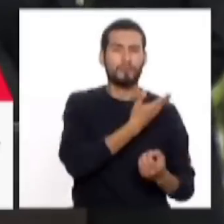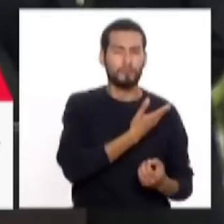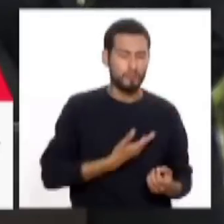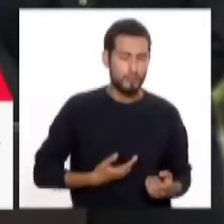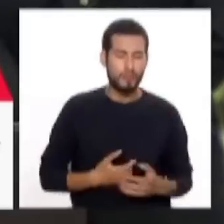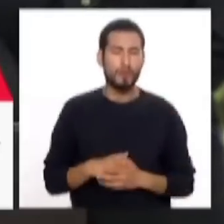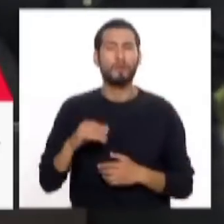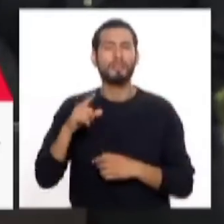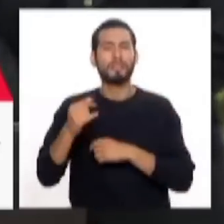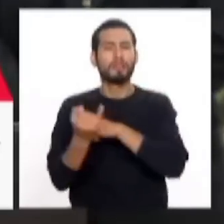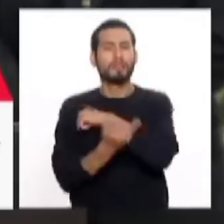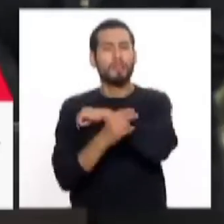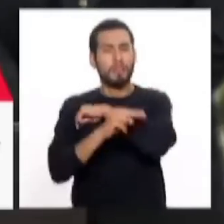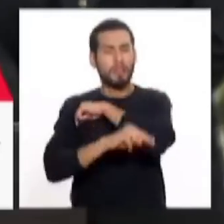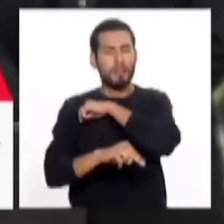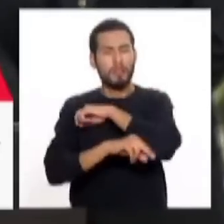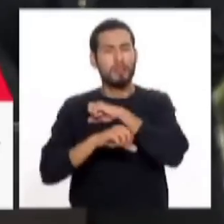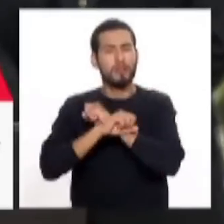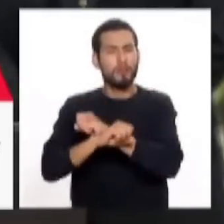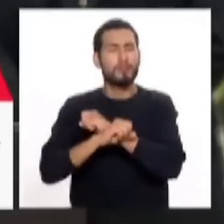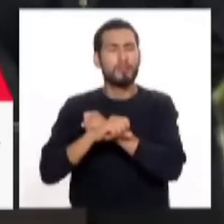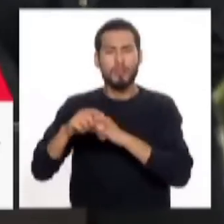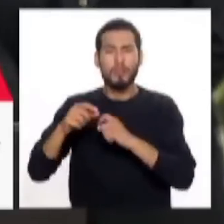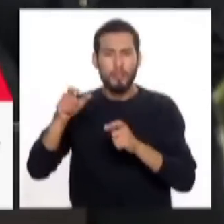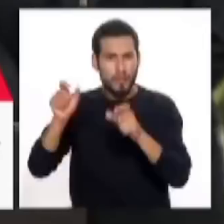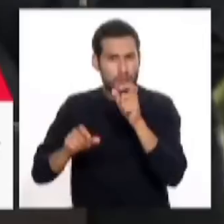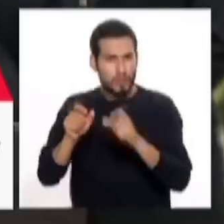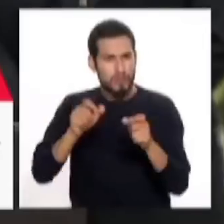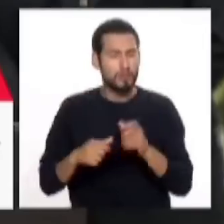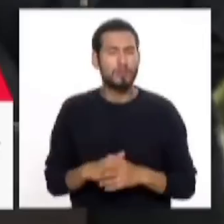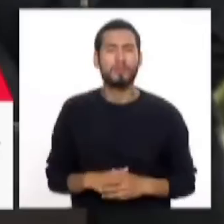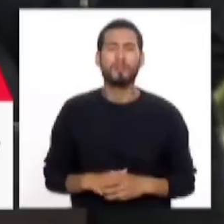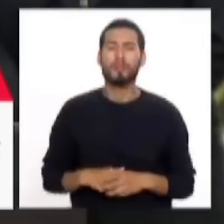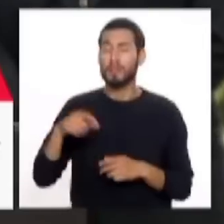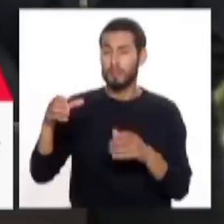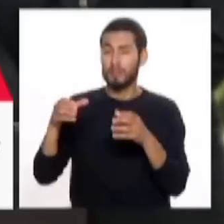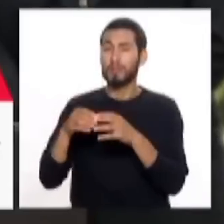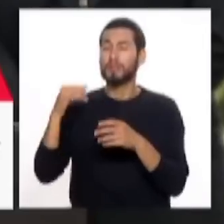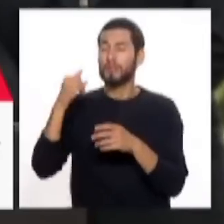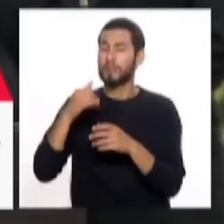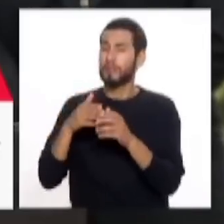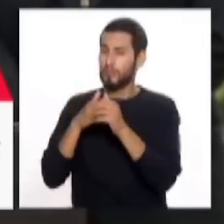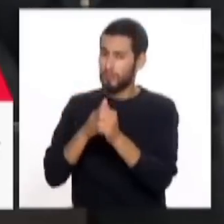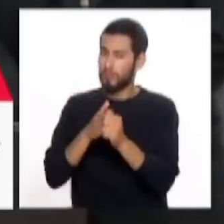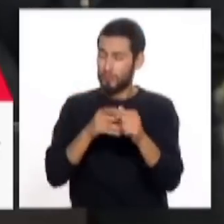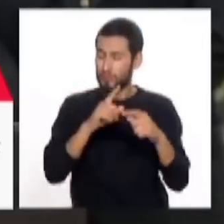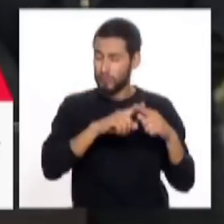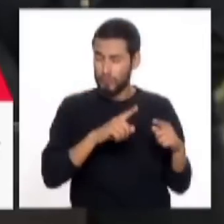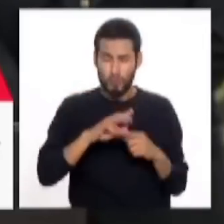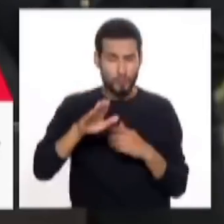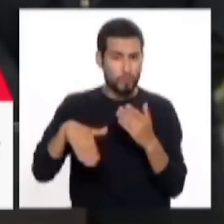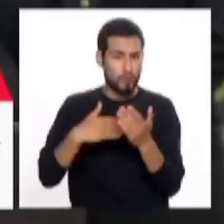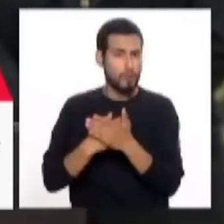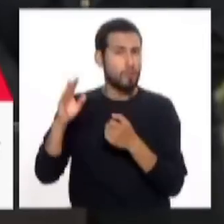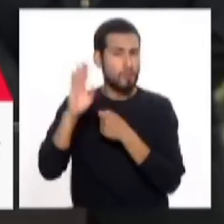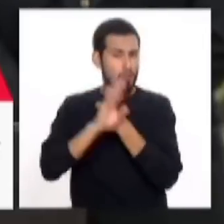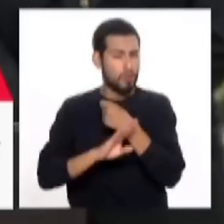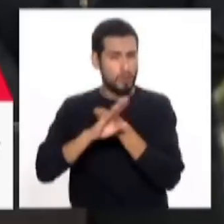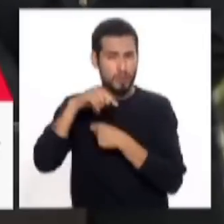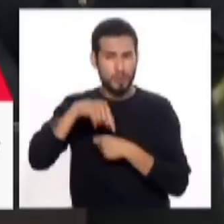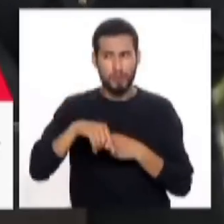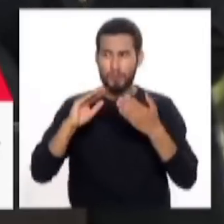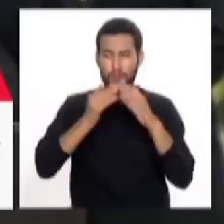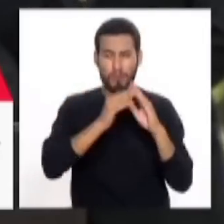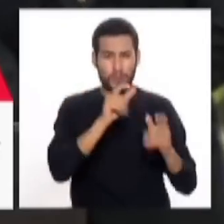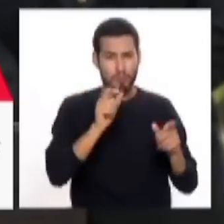Civil, por ser el organismo central, rector y conductor de las actividades de protección a nuestra